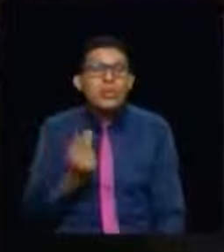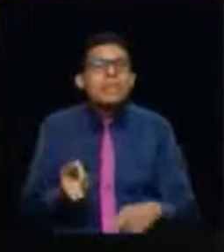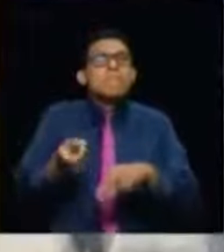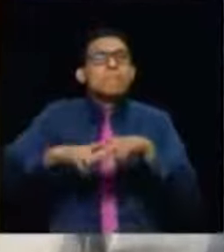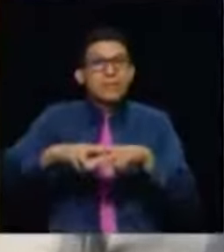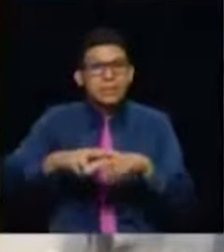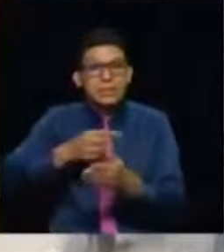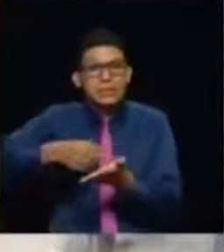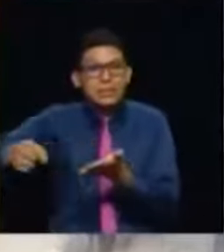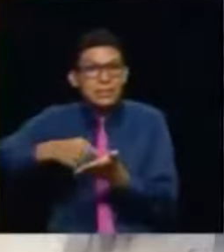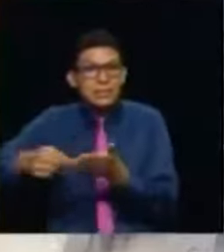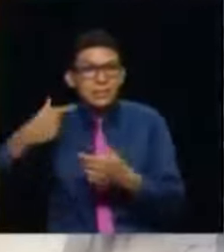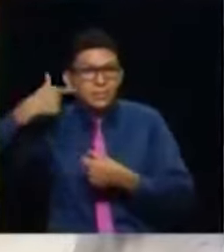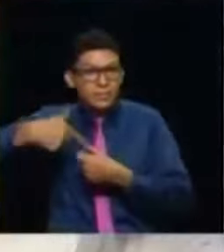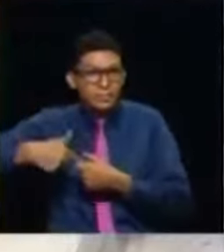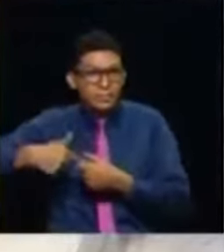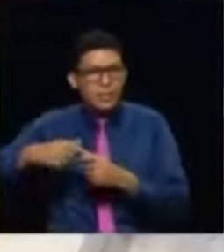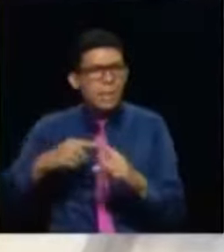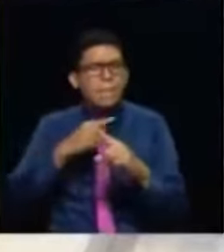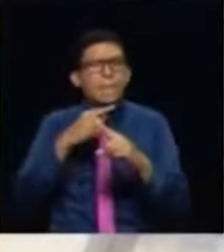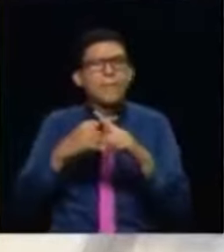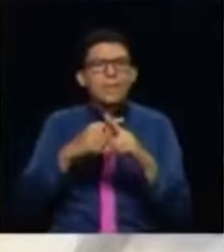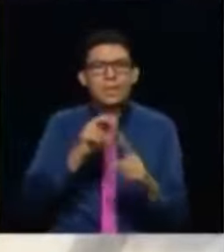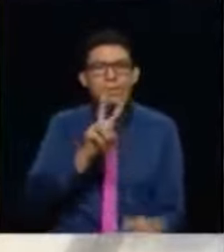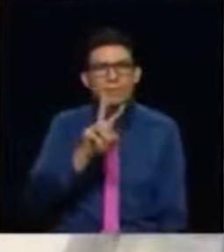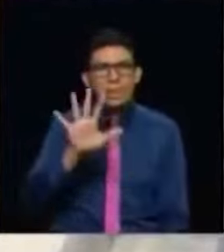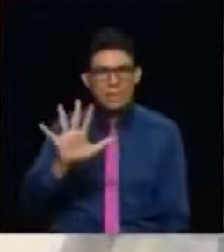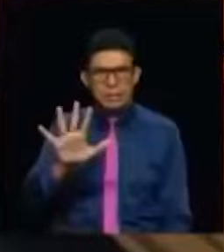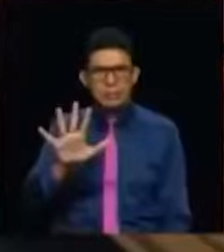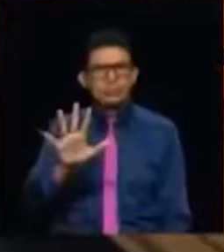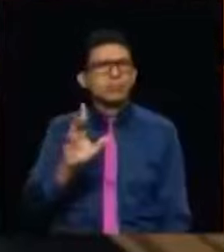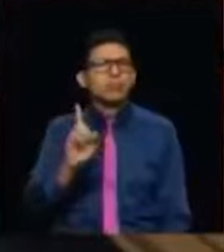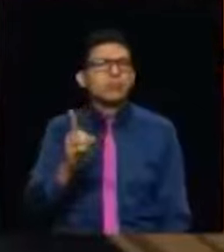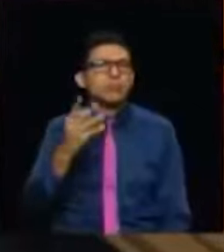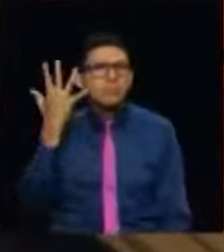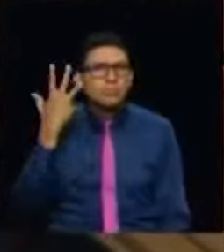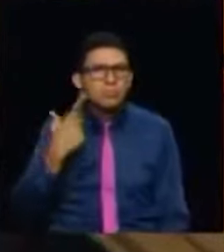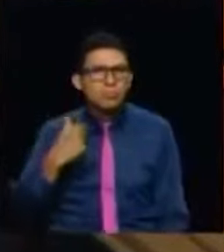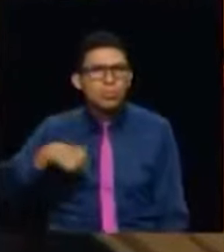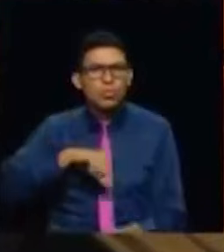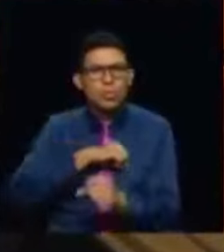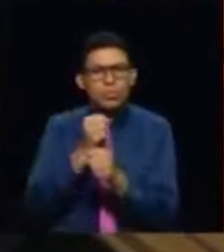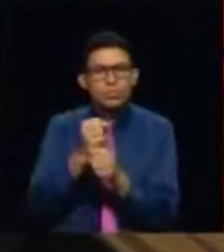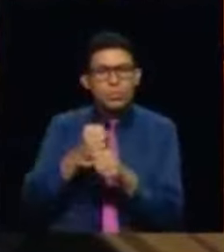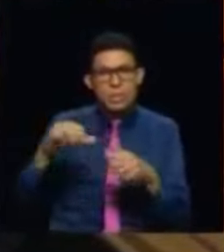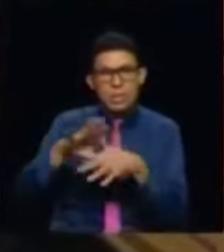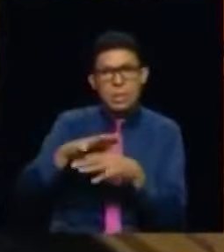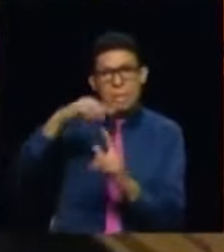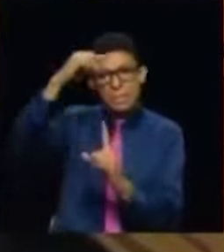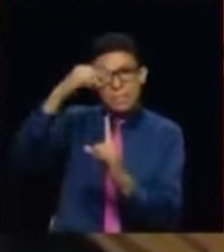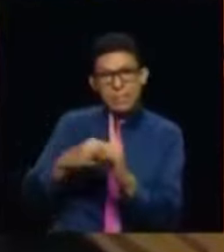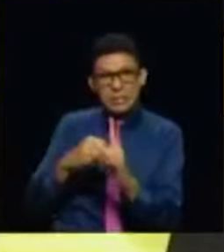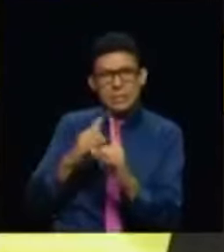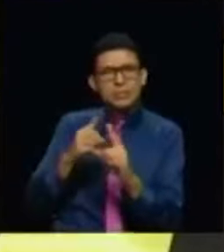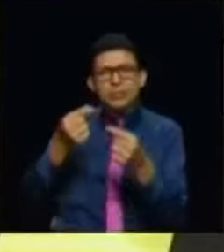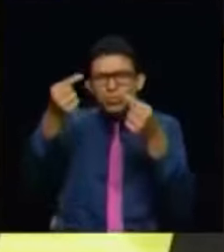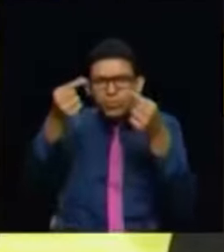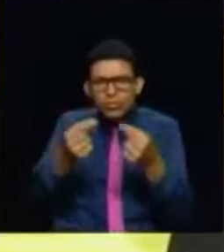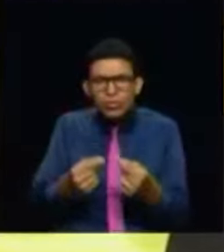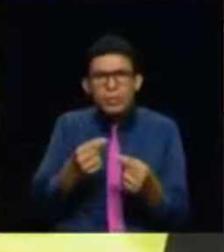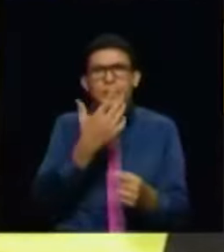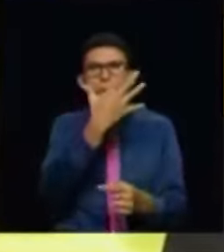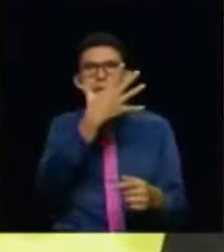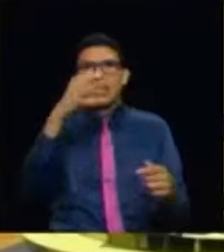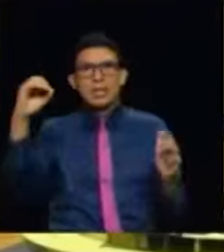cuanto al combustible. Y eso lo multiplicamos por 25, que son los días que laboramos en los taxis en el mes, equivale a 500 mil